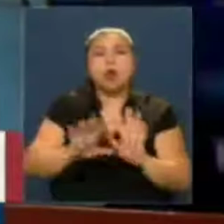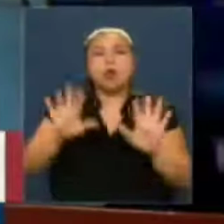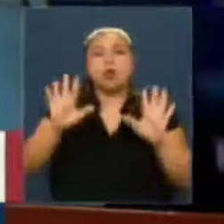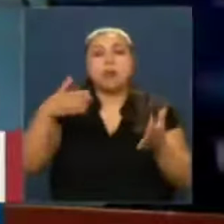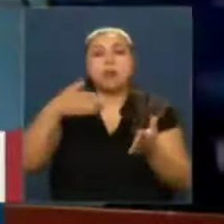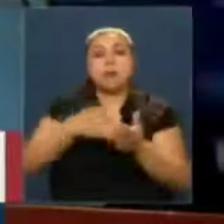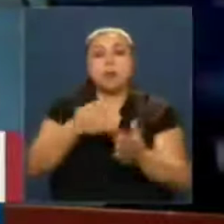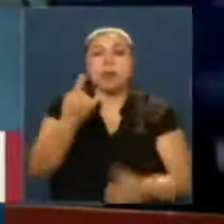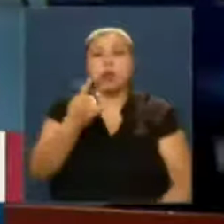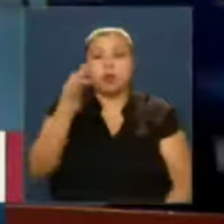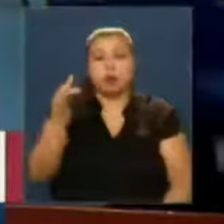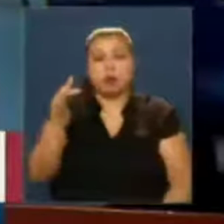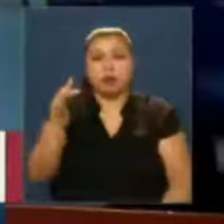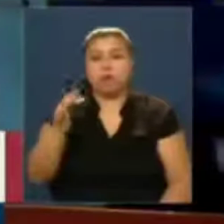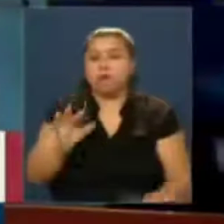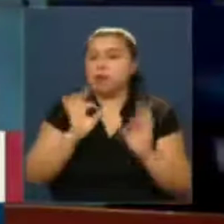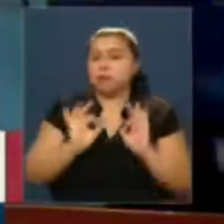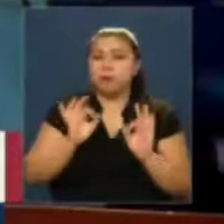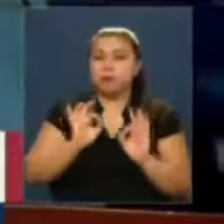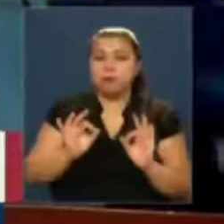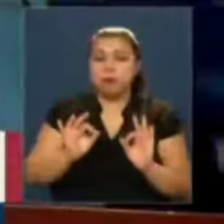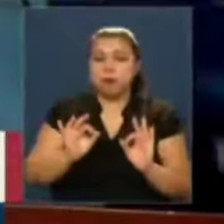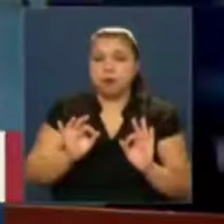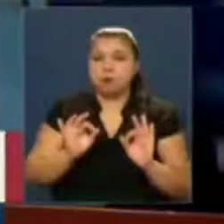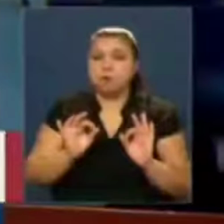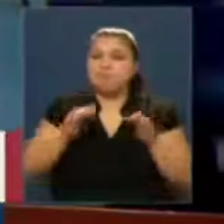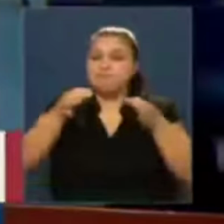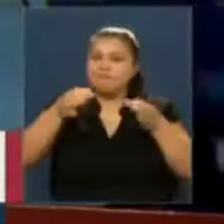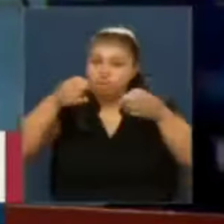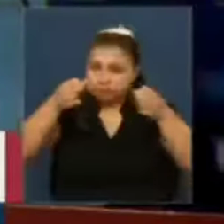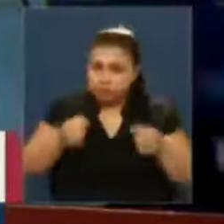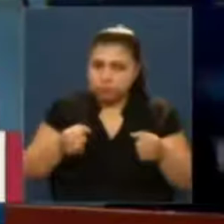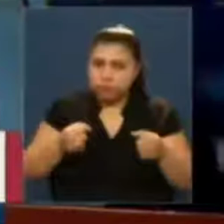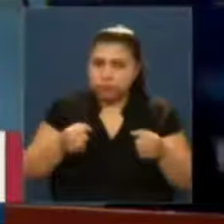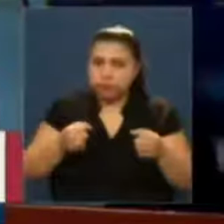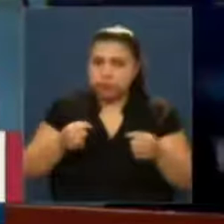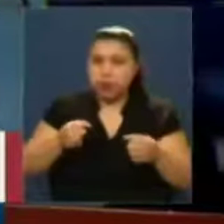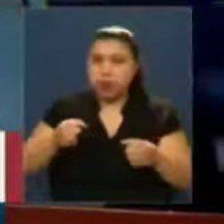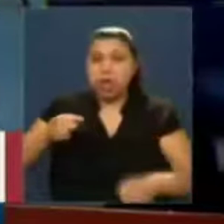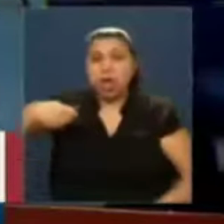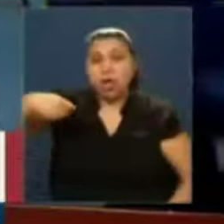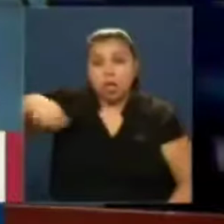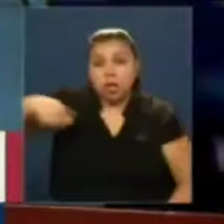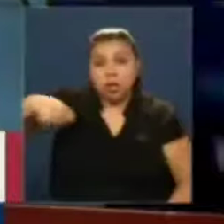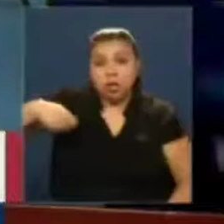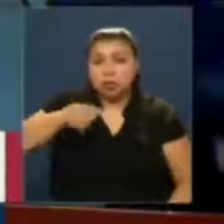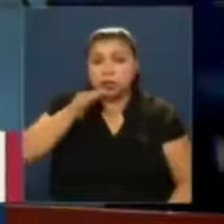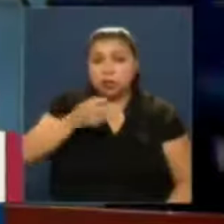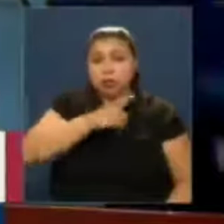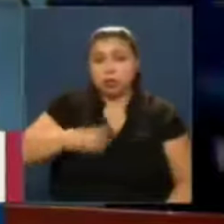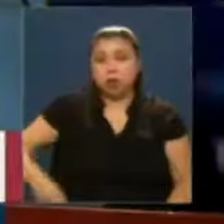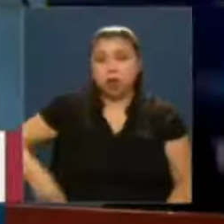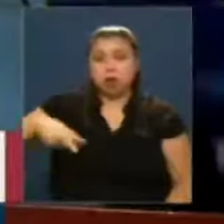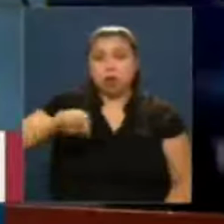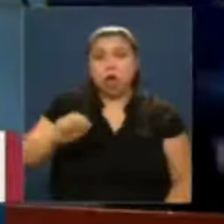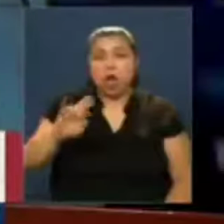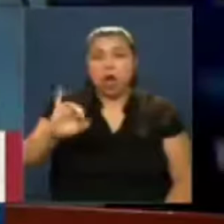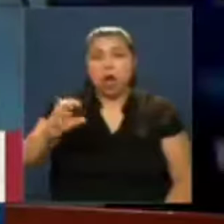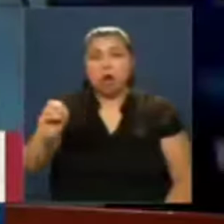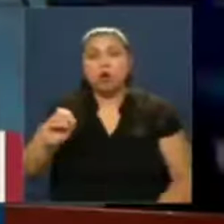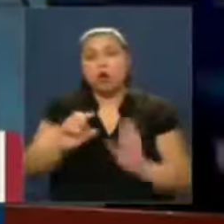UF. Es perfectamente razonable. Y el Senado, como decía el diputado Naranjo, ha hecho